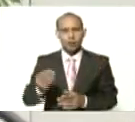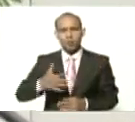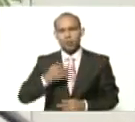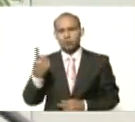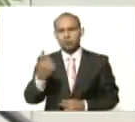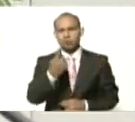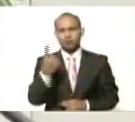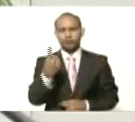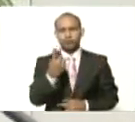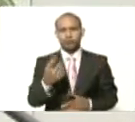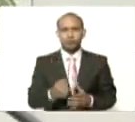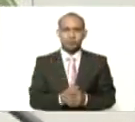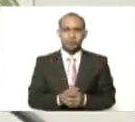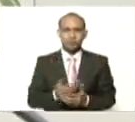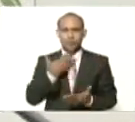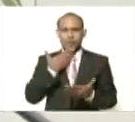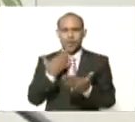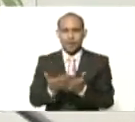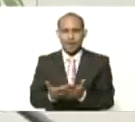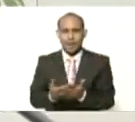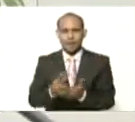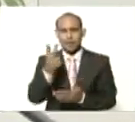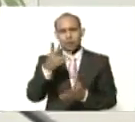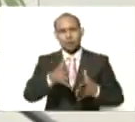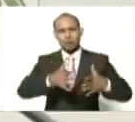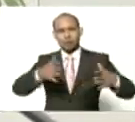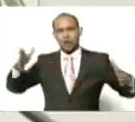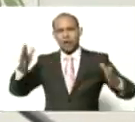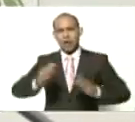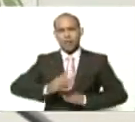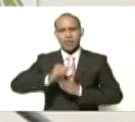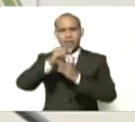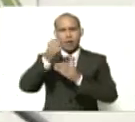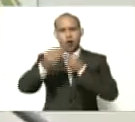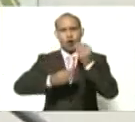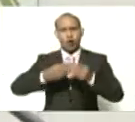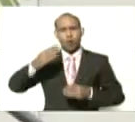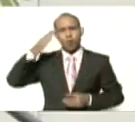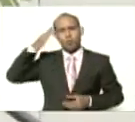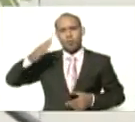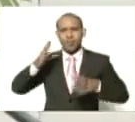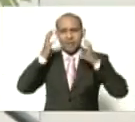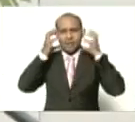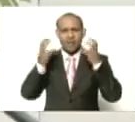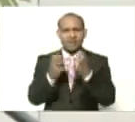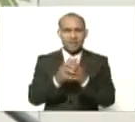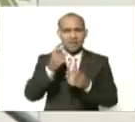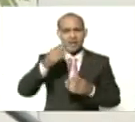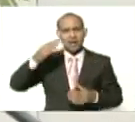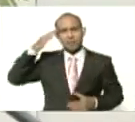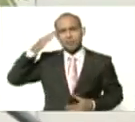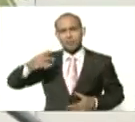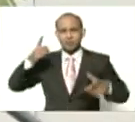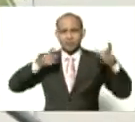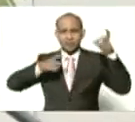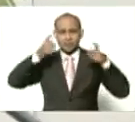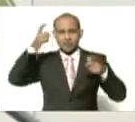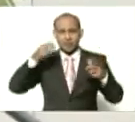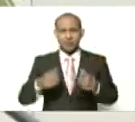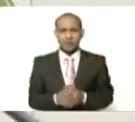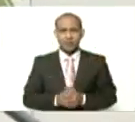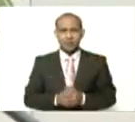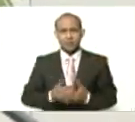ser posible gracias a dos gigantes como el comandante Fidel Castro y el comandante Hugo